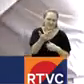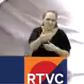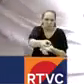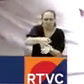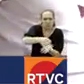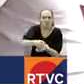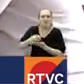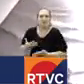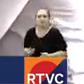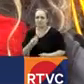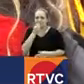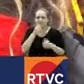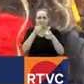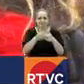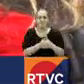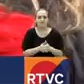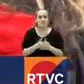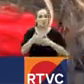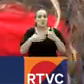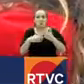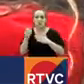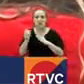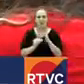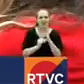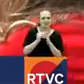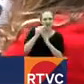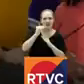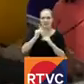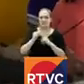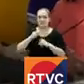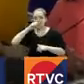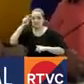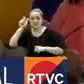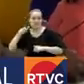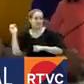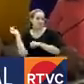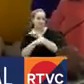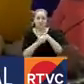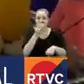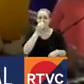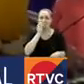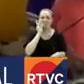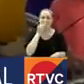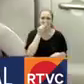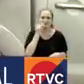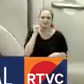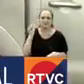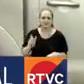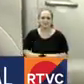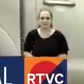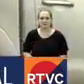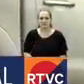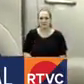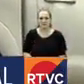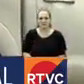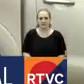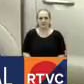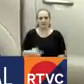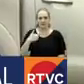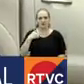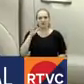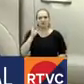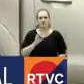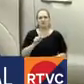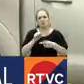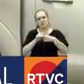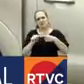va. Ni la clase ni el estrato socioeconómico son impedimentos para que la gente se acerque a probar la sazón de esta mujer. Yo vengo cada